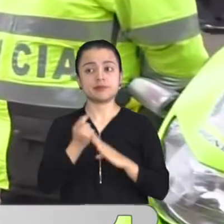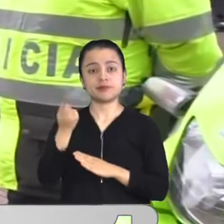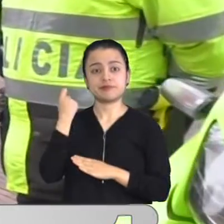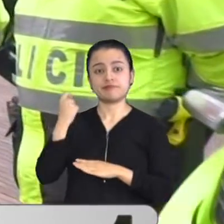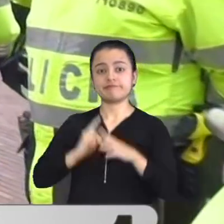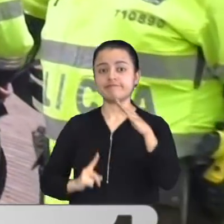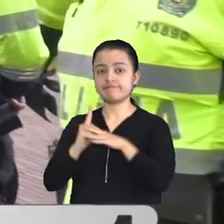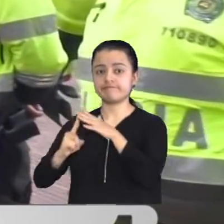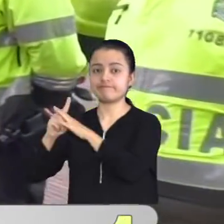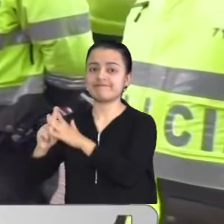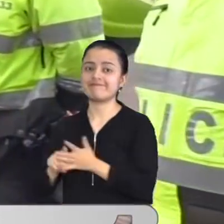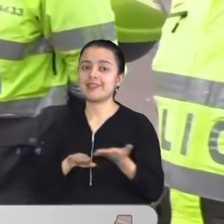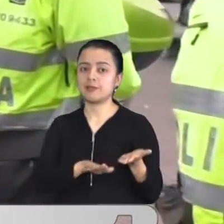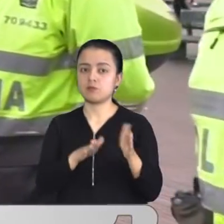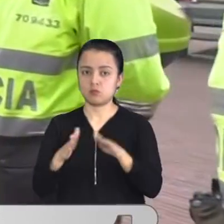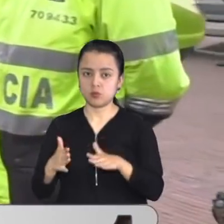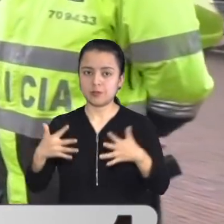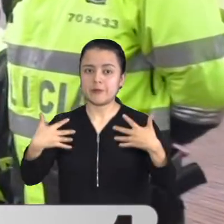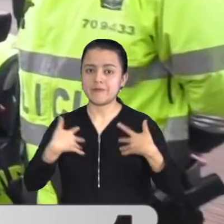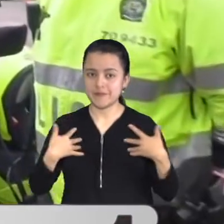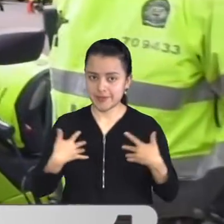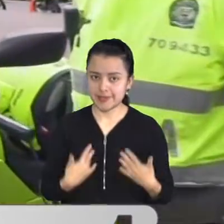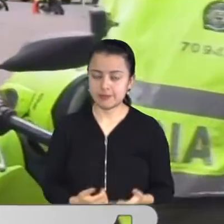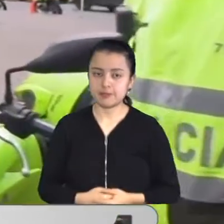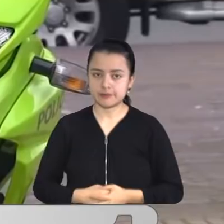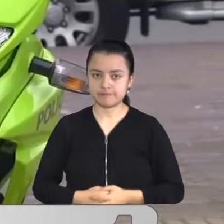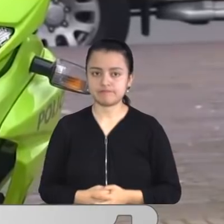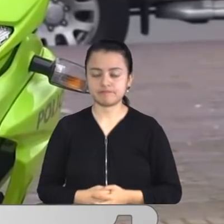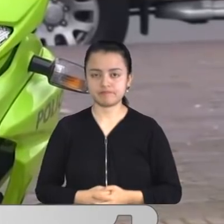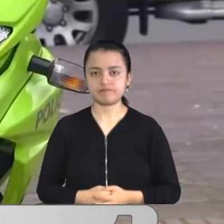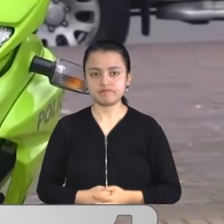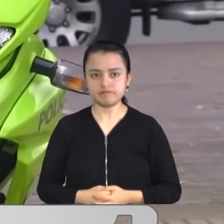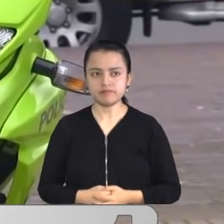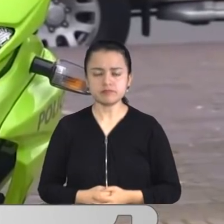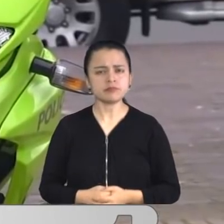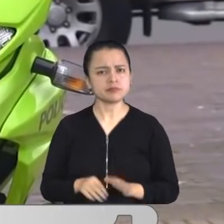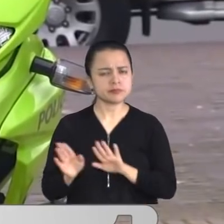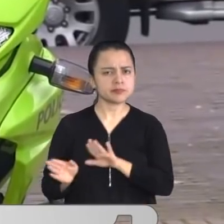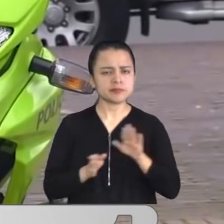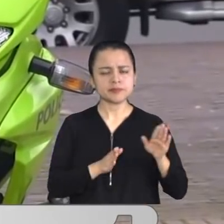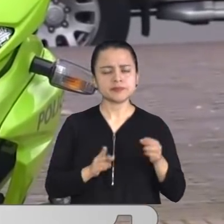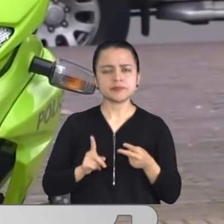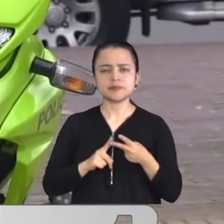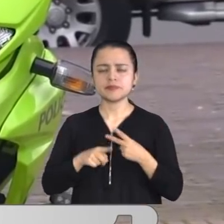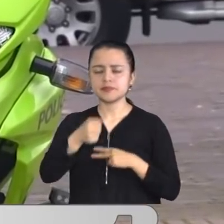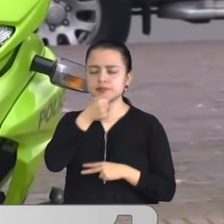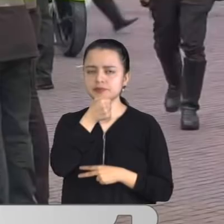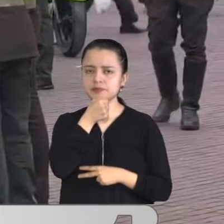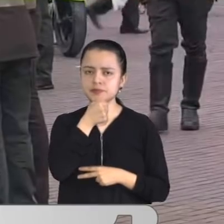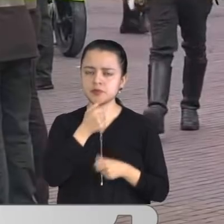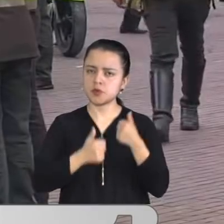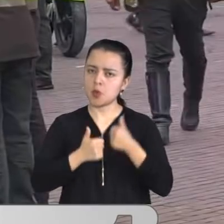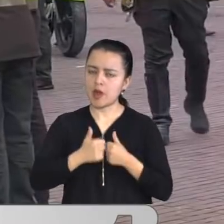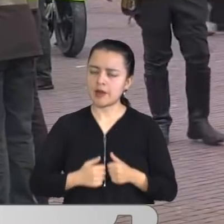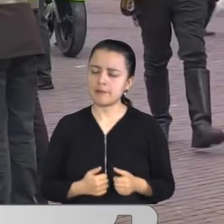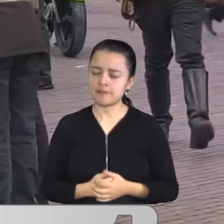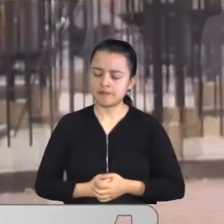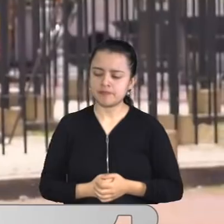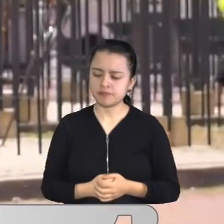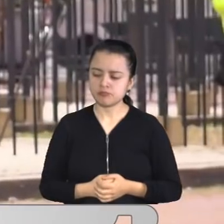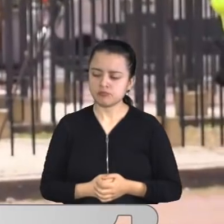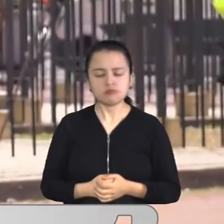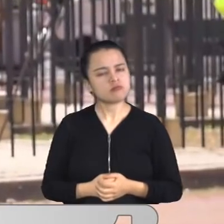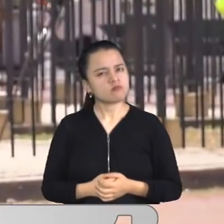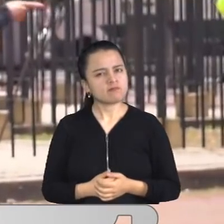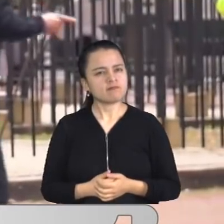han cometido en donde las víctimas de robo pues resultan asesinadas. Y vamos a hablar de otra importante noticia y tiene que ver